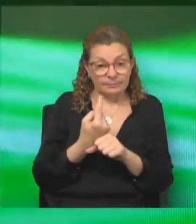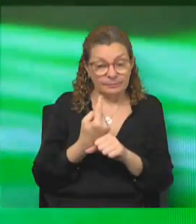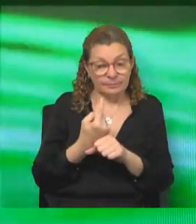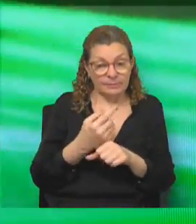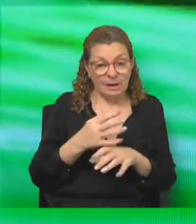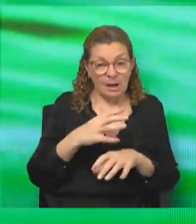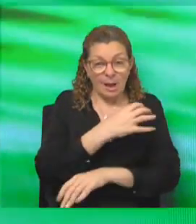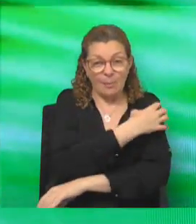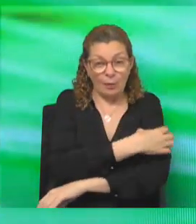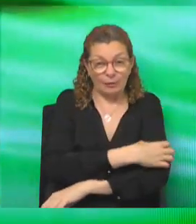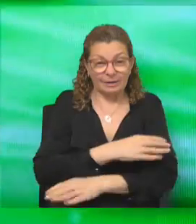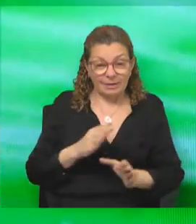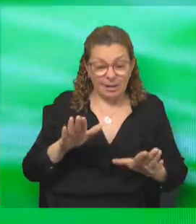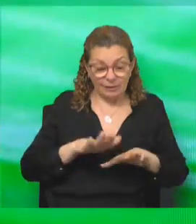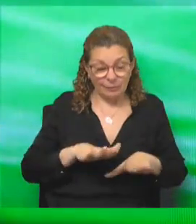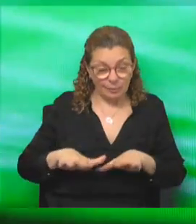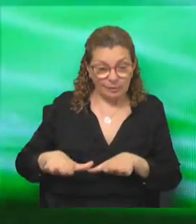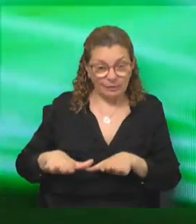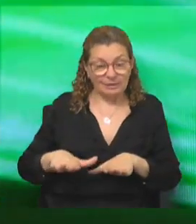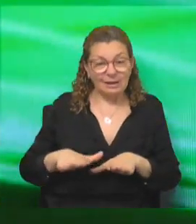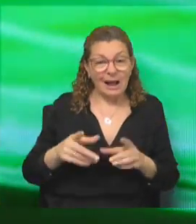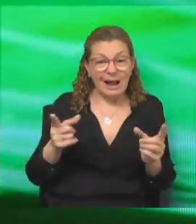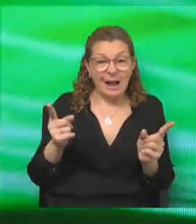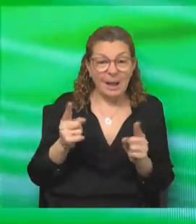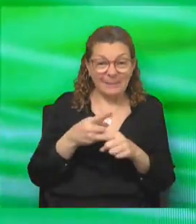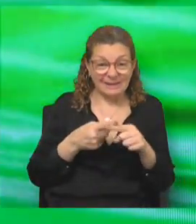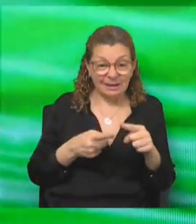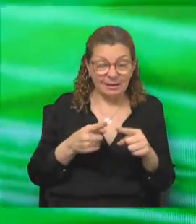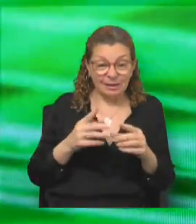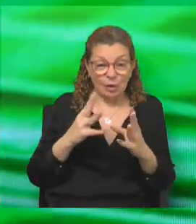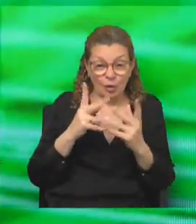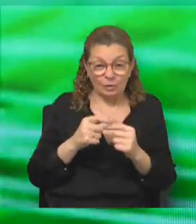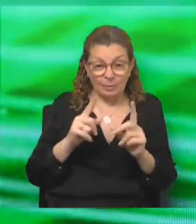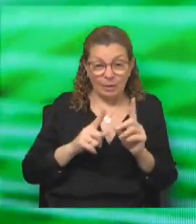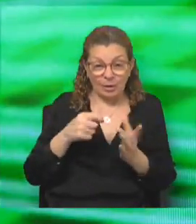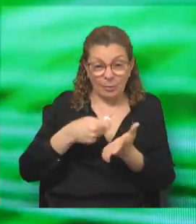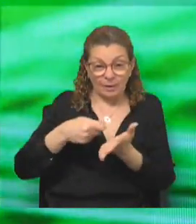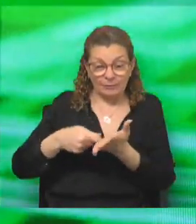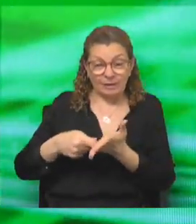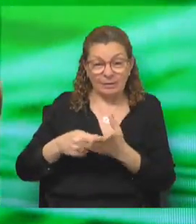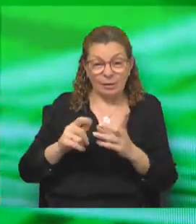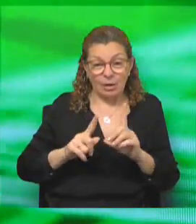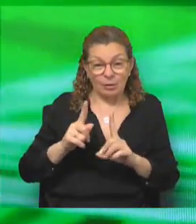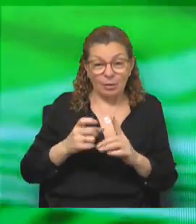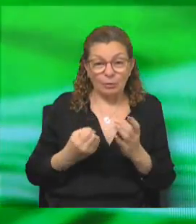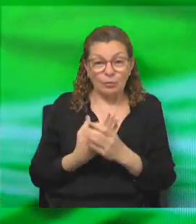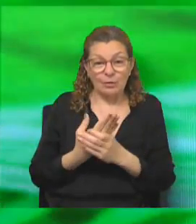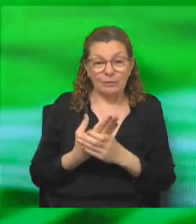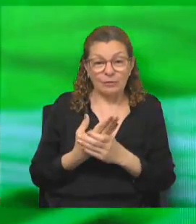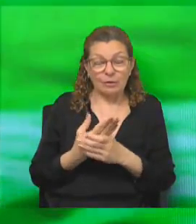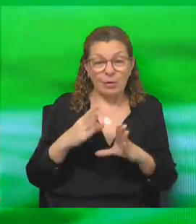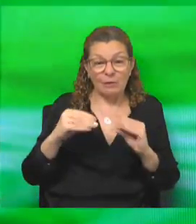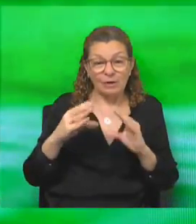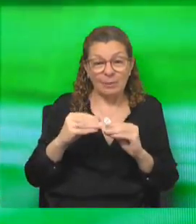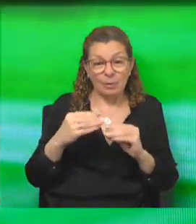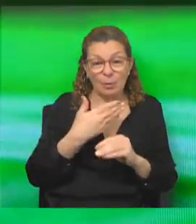infantil a la mitad yo creo que es posible e incluso ahora encontramos un instrumento para financiarlo que es novedoso que lo conversamos con